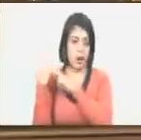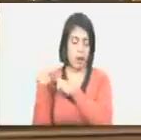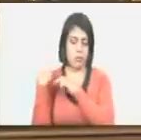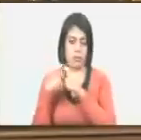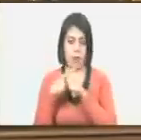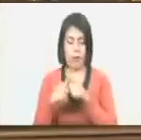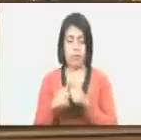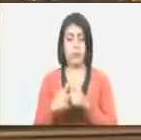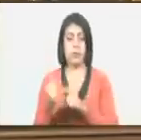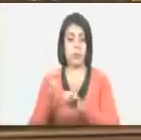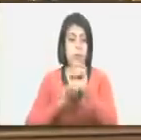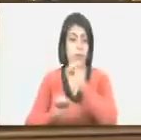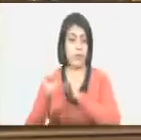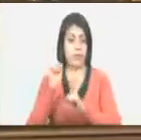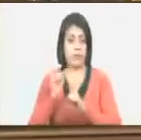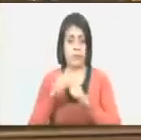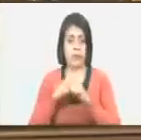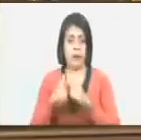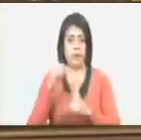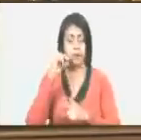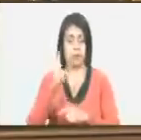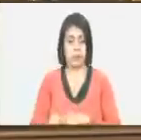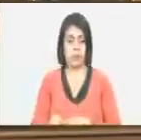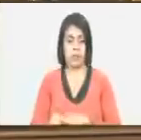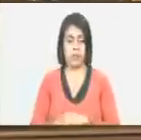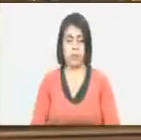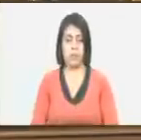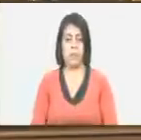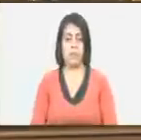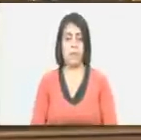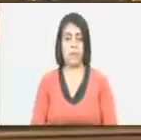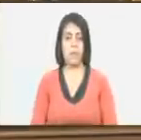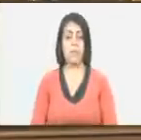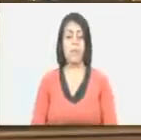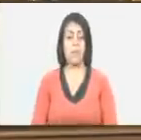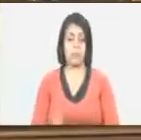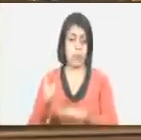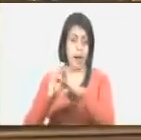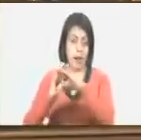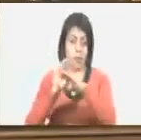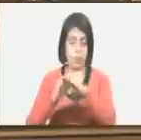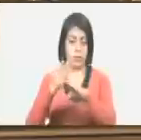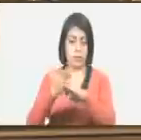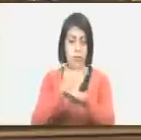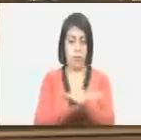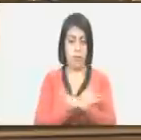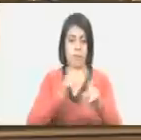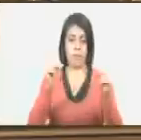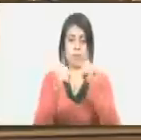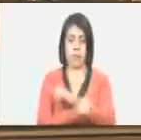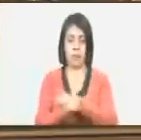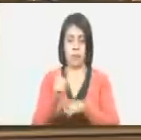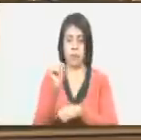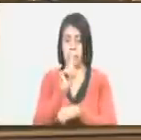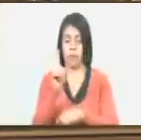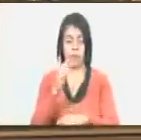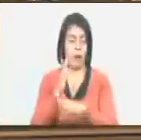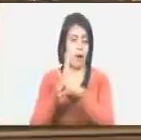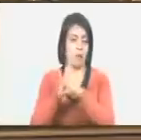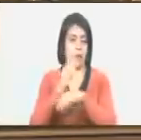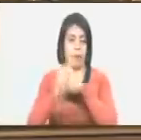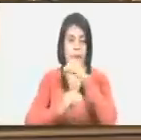del defensor ad litem deberán debidamente notificados o emplazados no impide